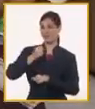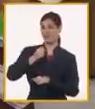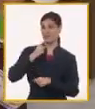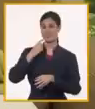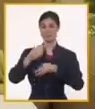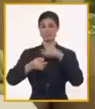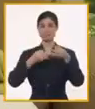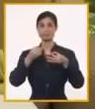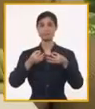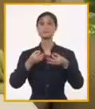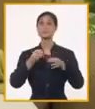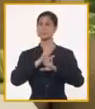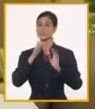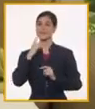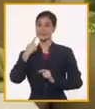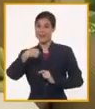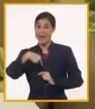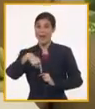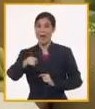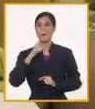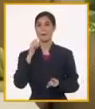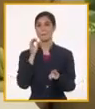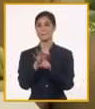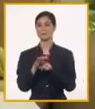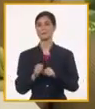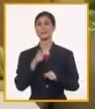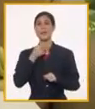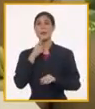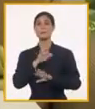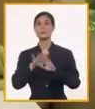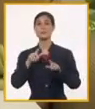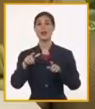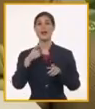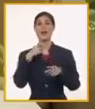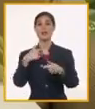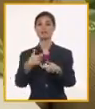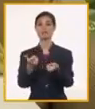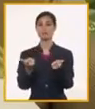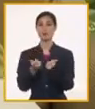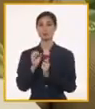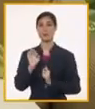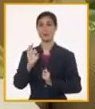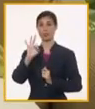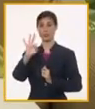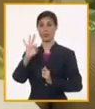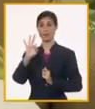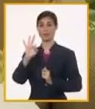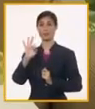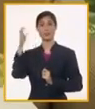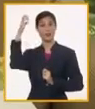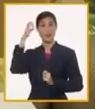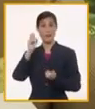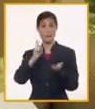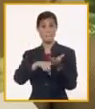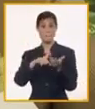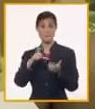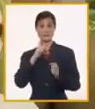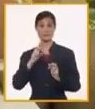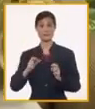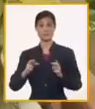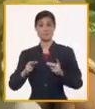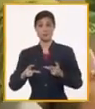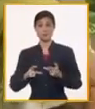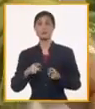ese proceso vino el Congreso, el 8º Congreso del partido, y alguien me dio delante. Enrique Ubieta le